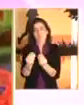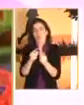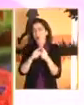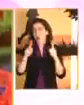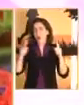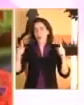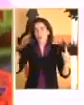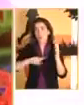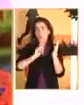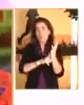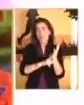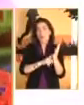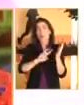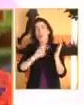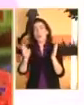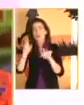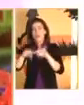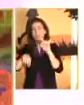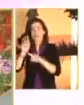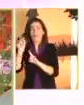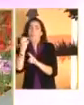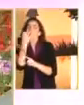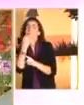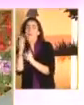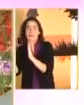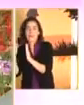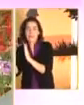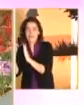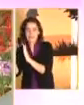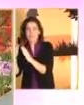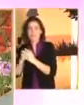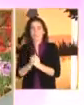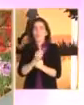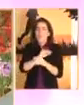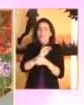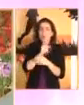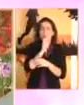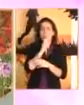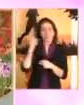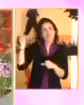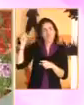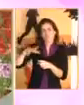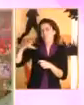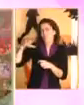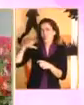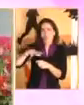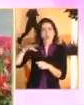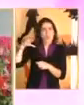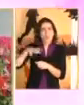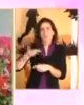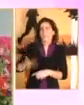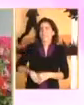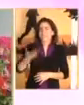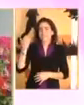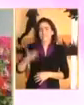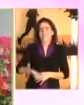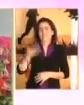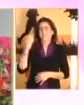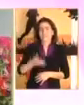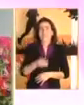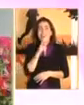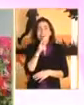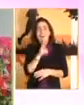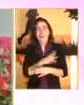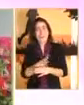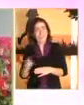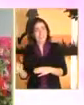y en otras solo durante el verano. ¿Qué cuidados necesita? Necesita mucho sol. Es una de las plantas que más se utiliza en jardinería durante